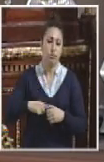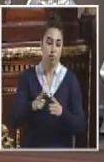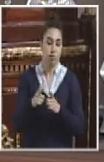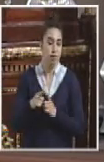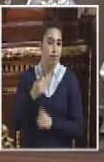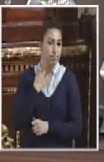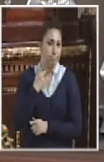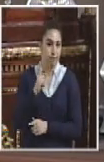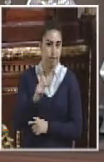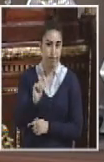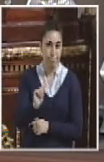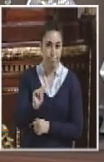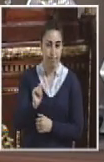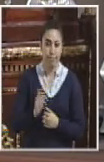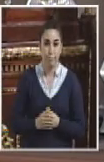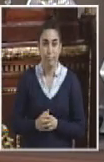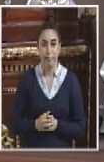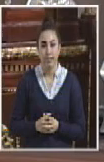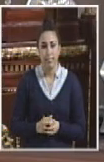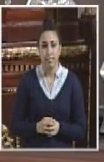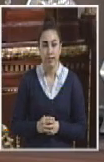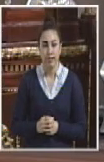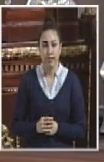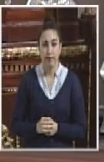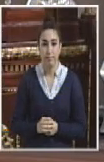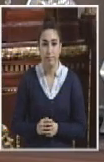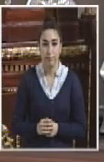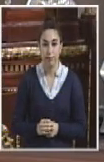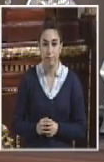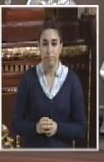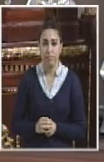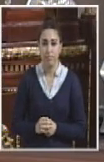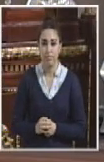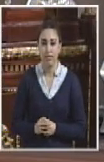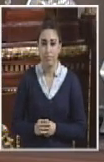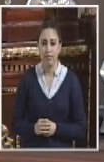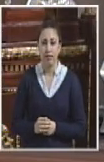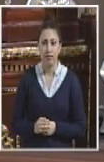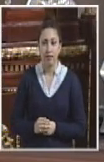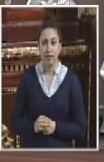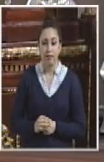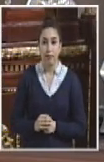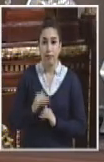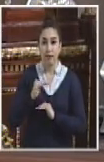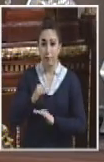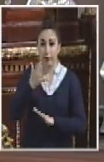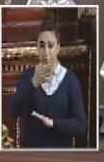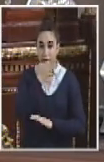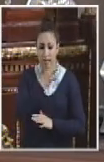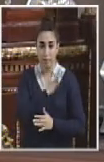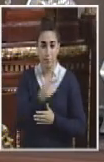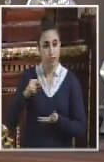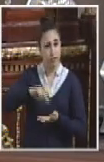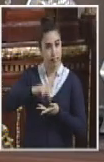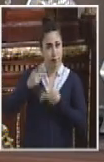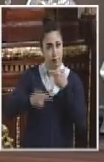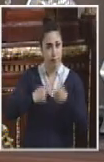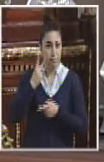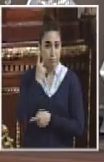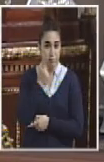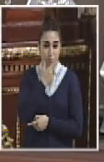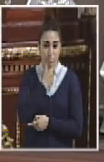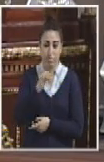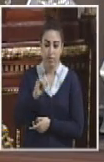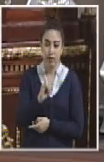del Grupo Parlamentario del Partido del Trabajo. Se concede el uso de la tribuna al diputado José